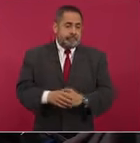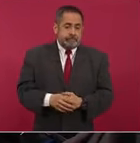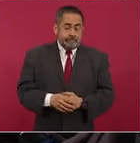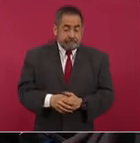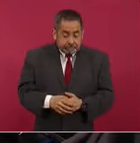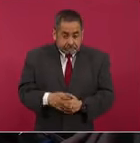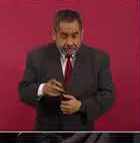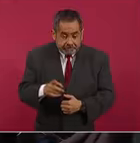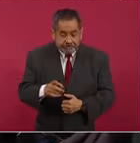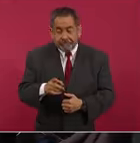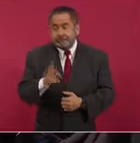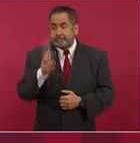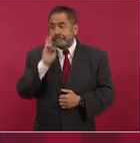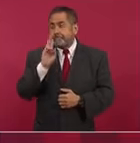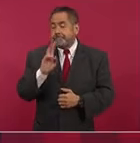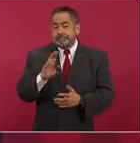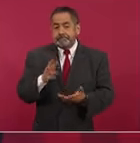ser.